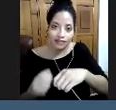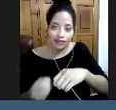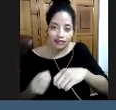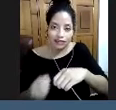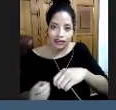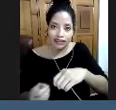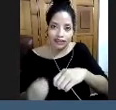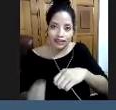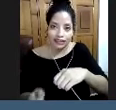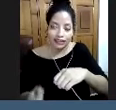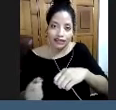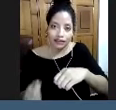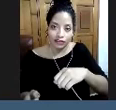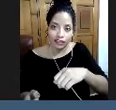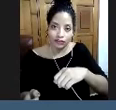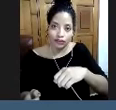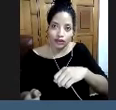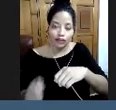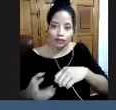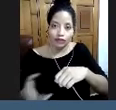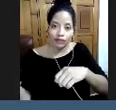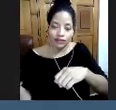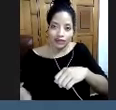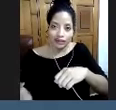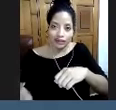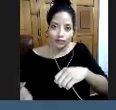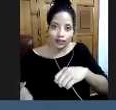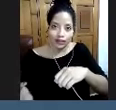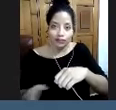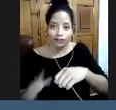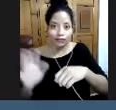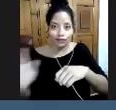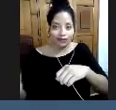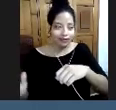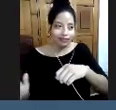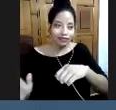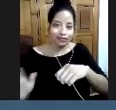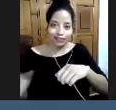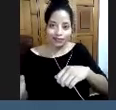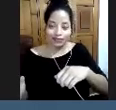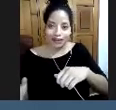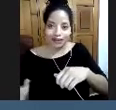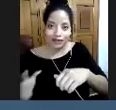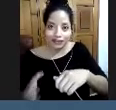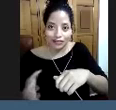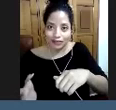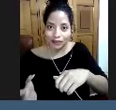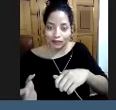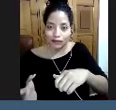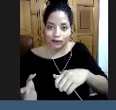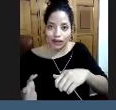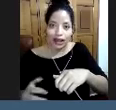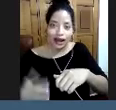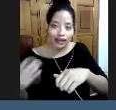necesidades diferenciadas de las niñas y de los niños, no solamente de las grandes ciudades donde todo pasa, ¿no? Dentro de Tegucigalpa o dentro de San